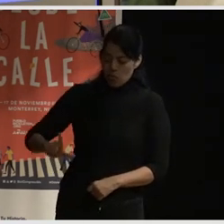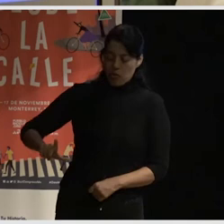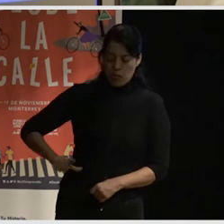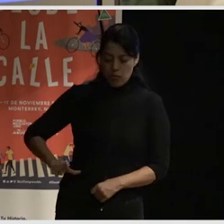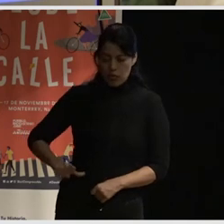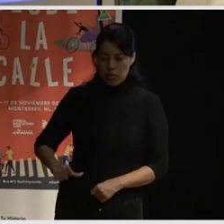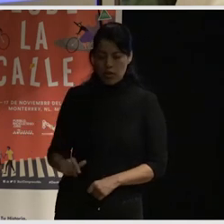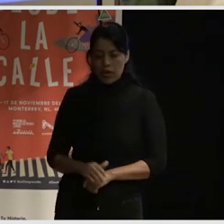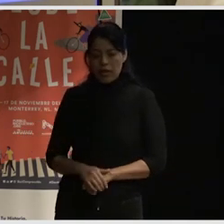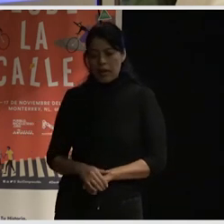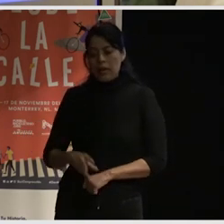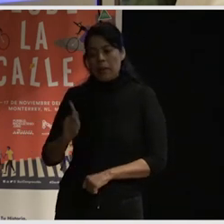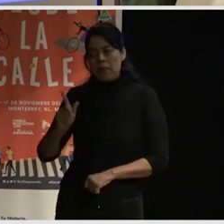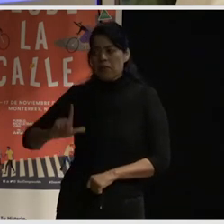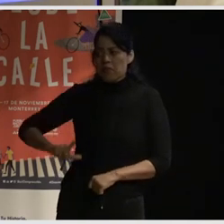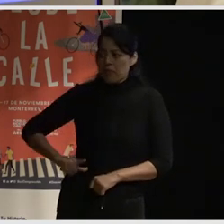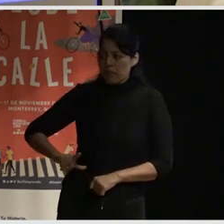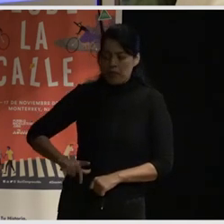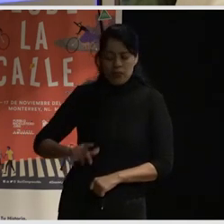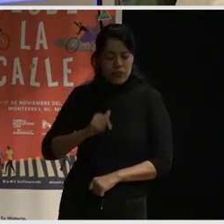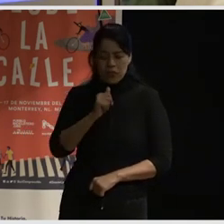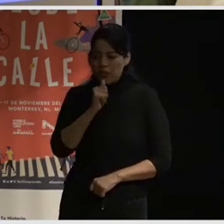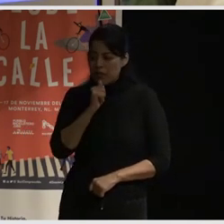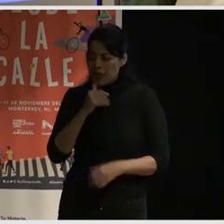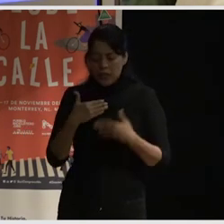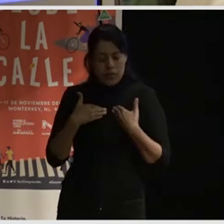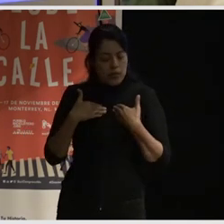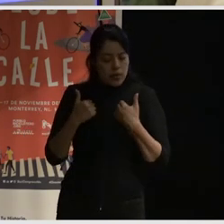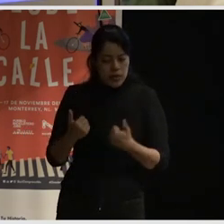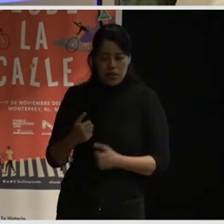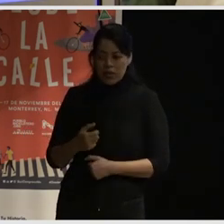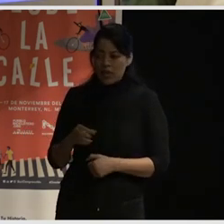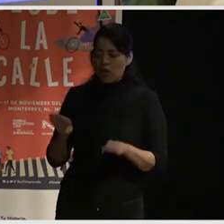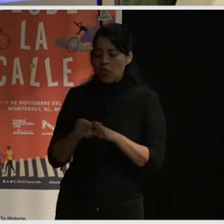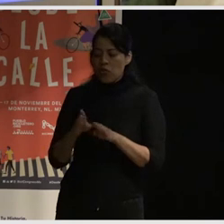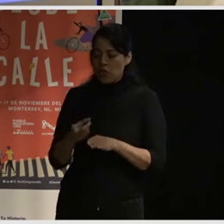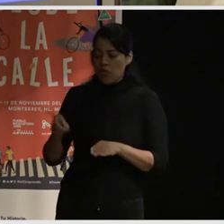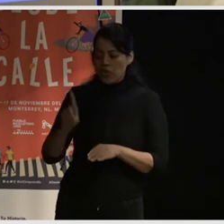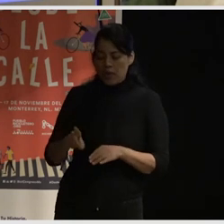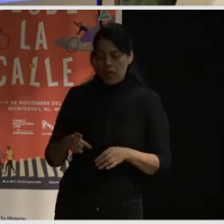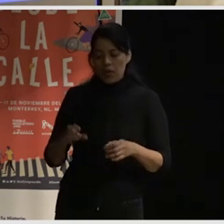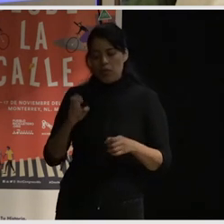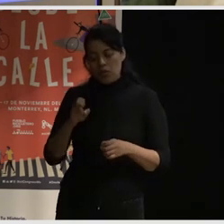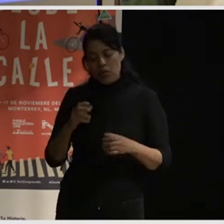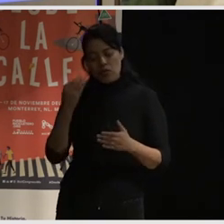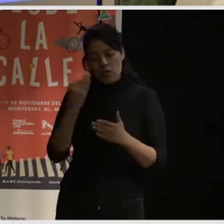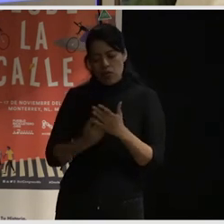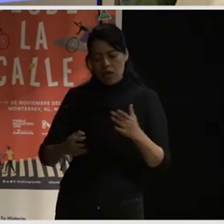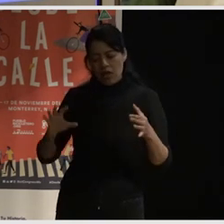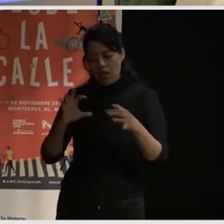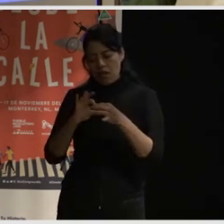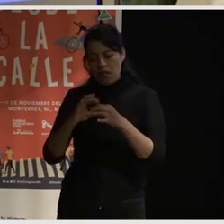es pero los estados mismos no lo perciben así entonces por eso también tenemos redes tan tan deficientes